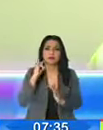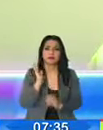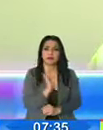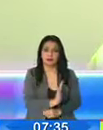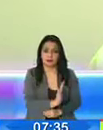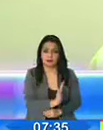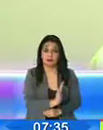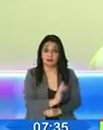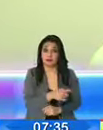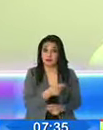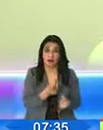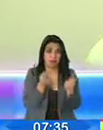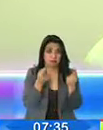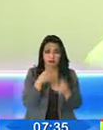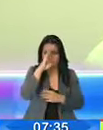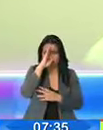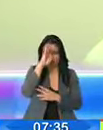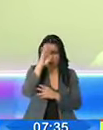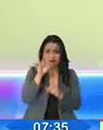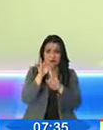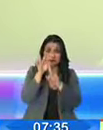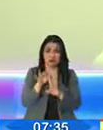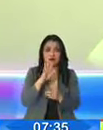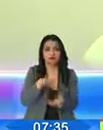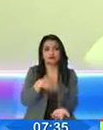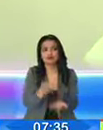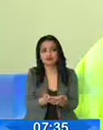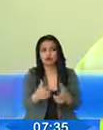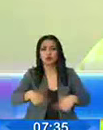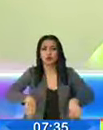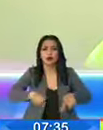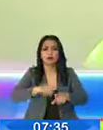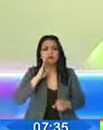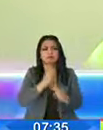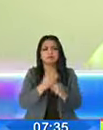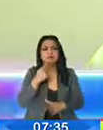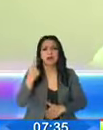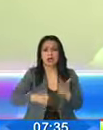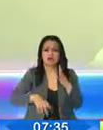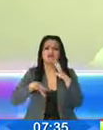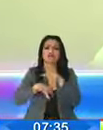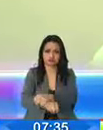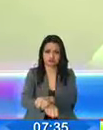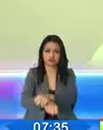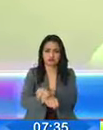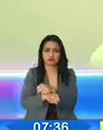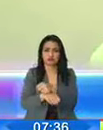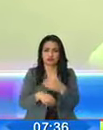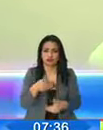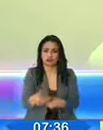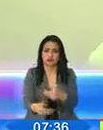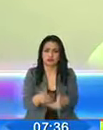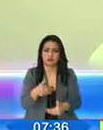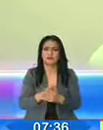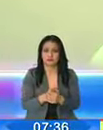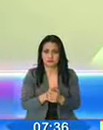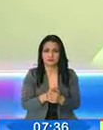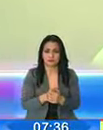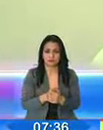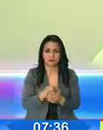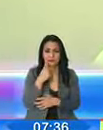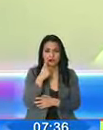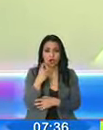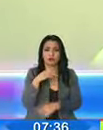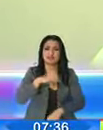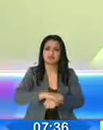Inmediatamente la unidad de la DINAPEN se trasladó hasta el lugar con la finalidad de tomar el respectivo procedimiento. En el lugar nos entregaron a un ciudadano